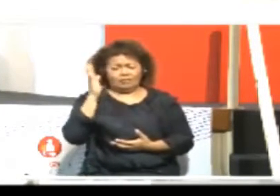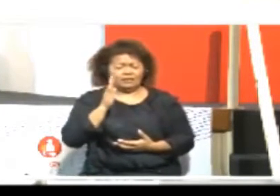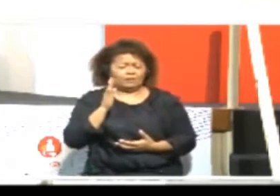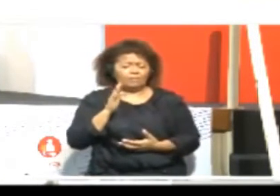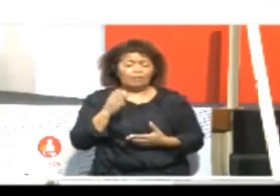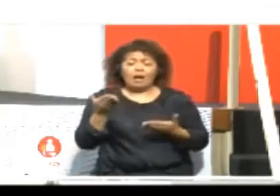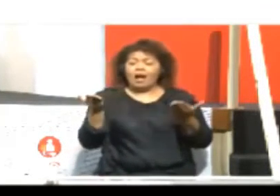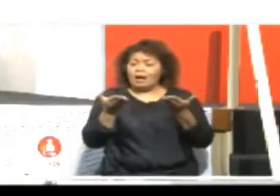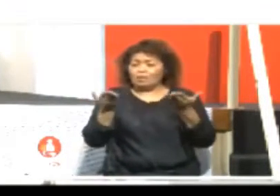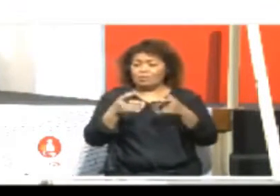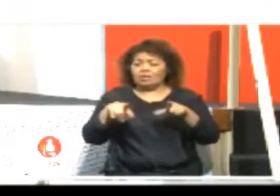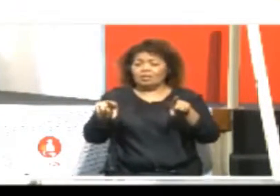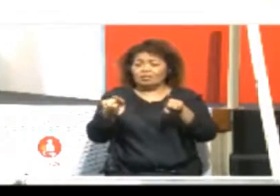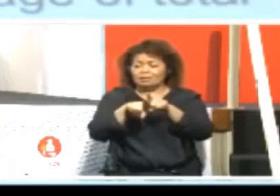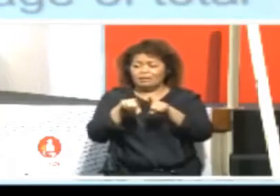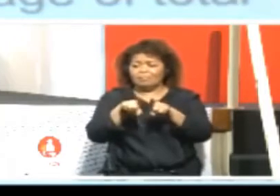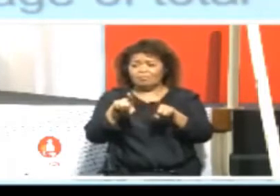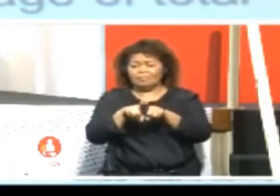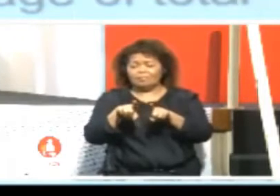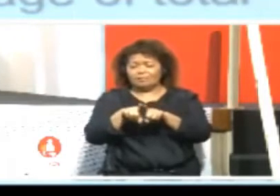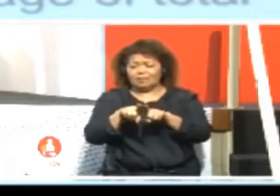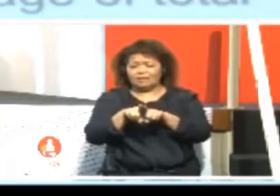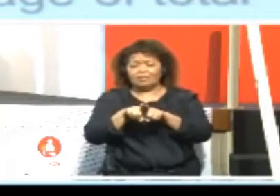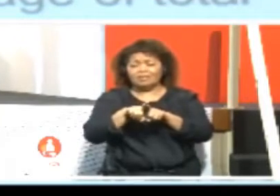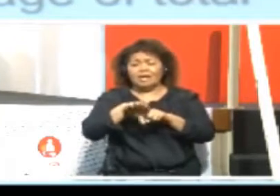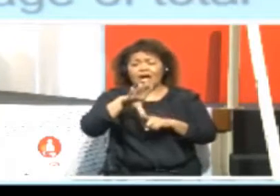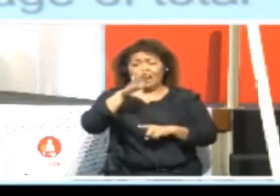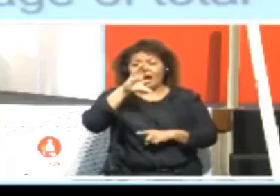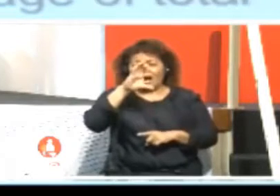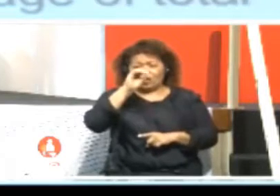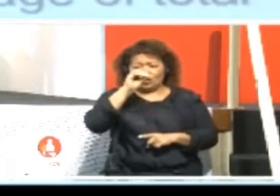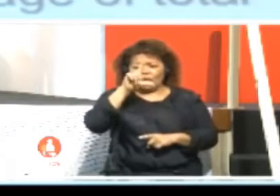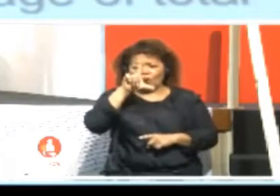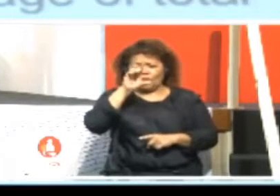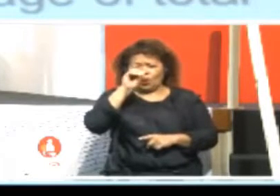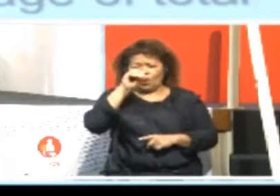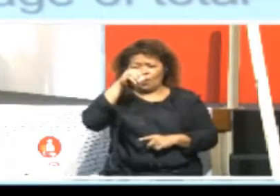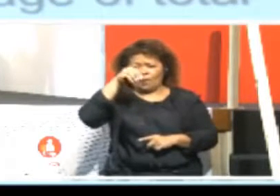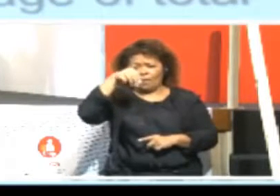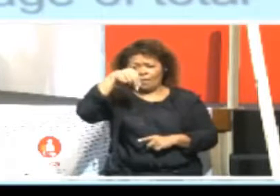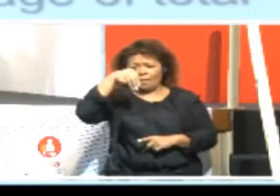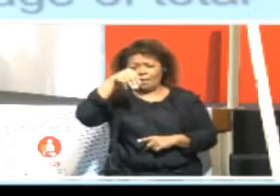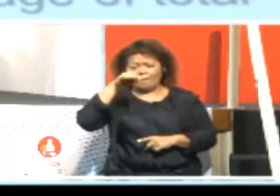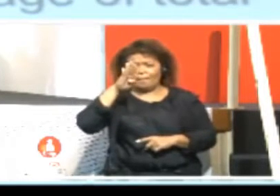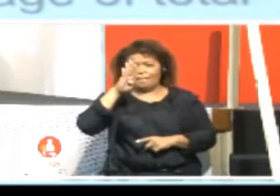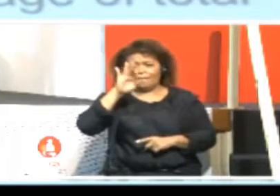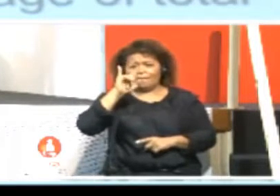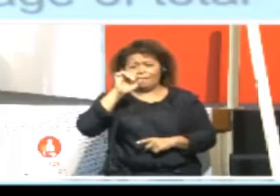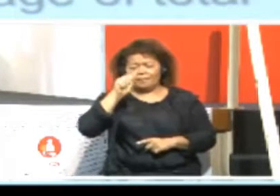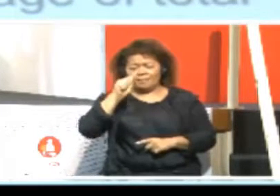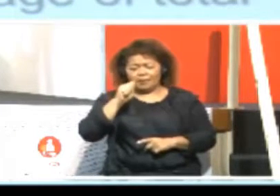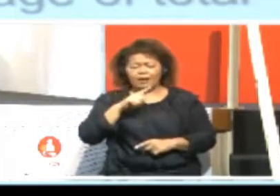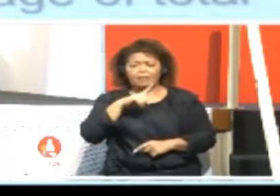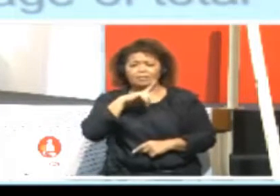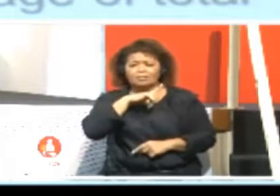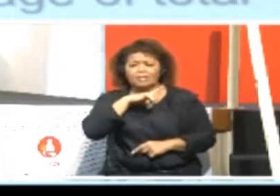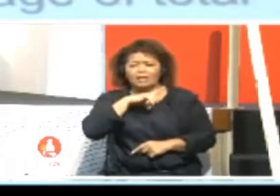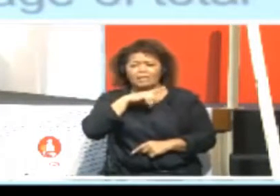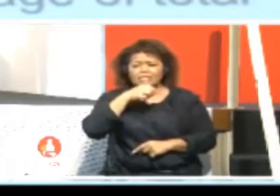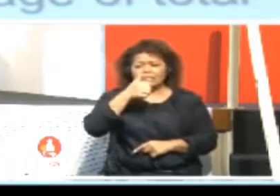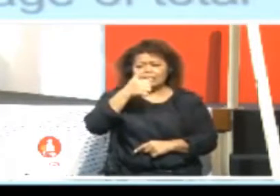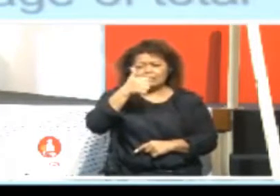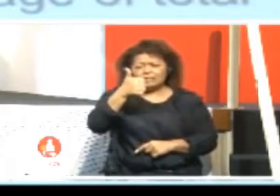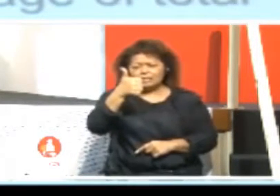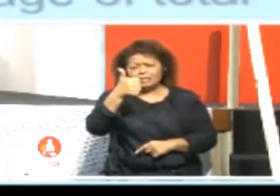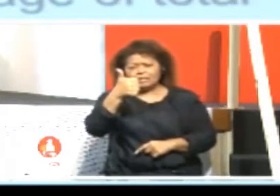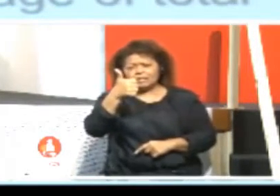municipalidades de Colombia. Dije, vamos a ver cómo las municipalidades, Colombia tiene 1.103 municipalidades. Y en este estudio